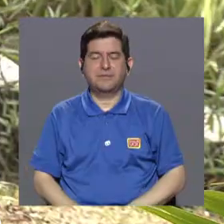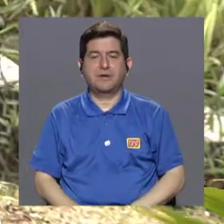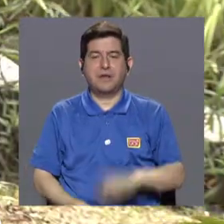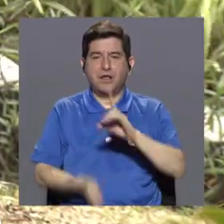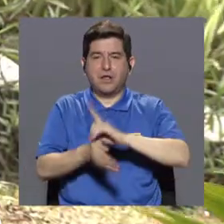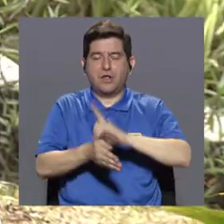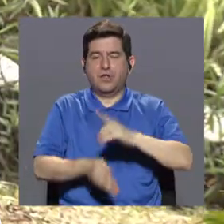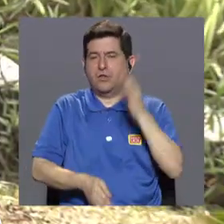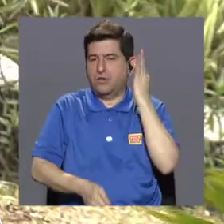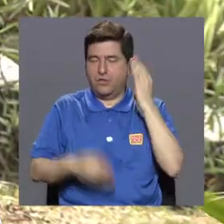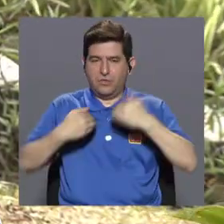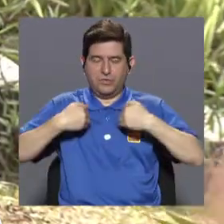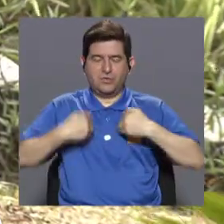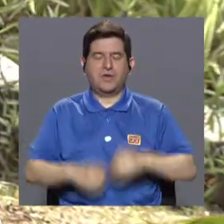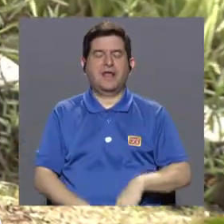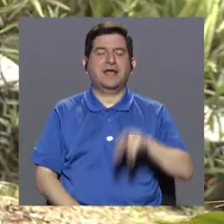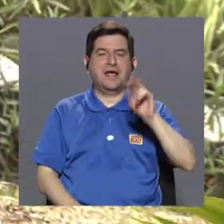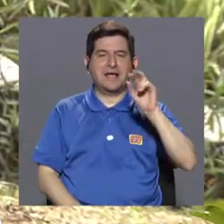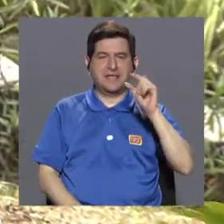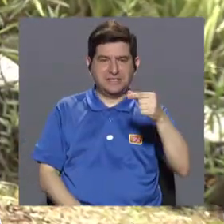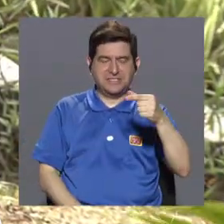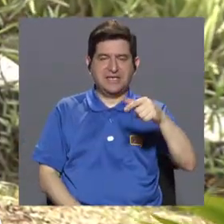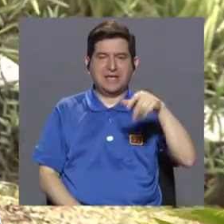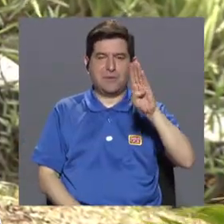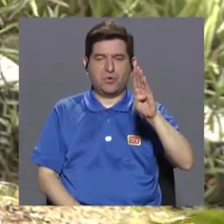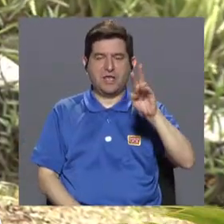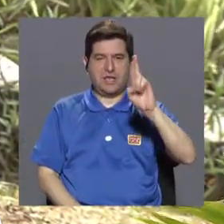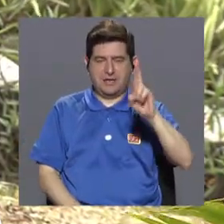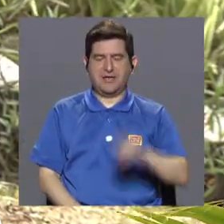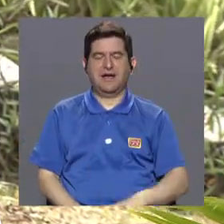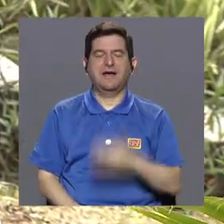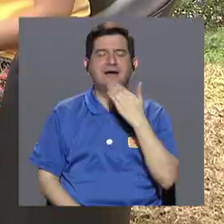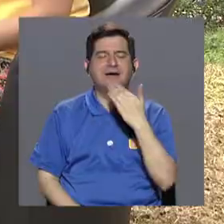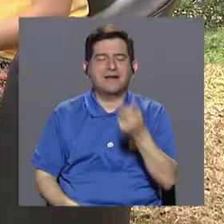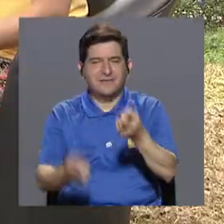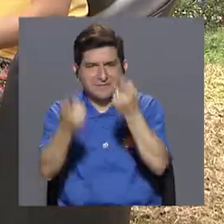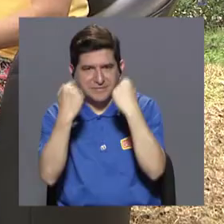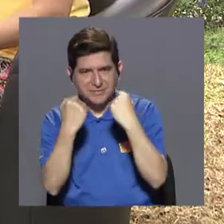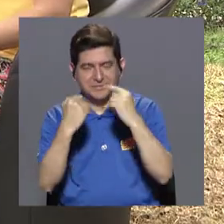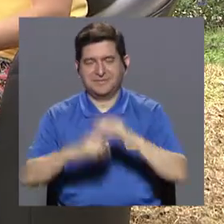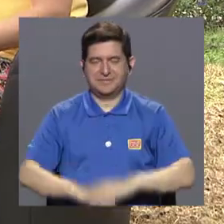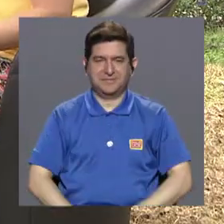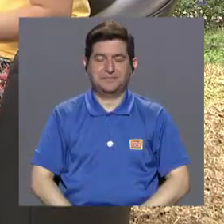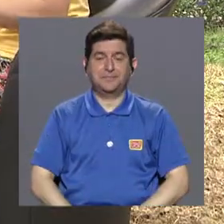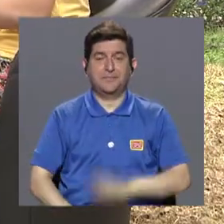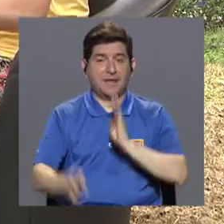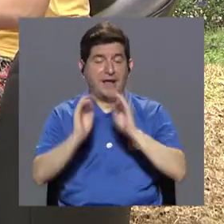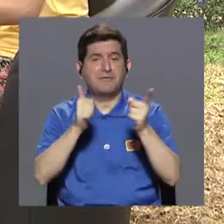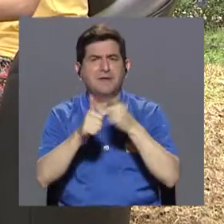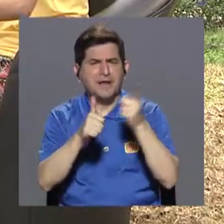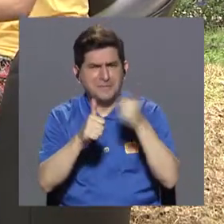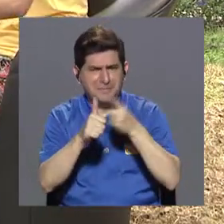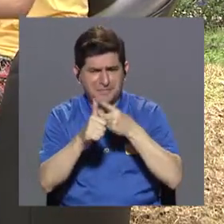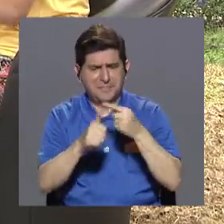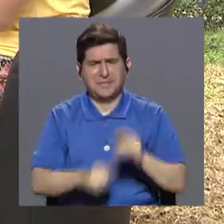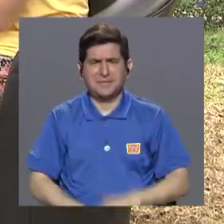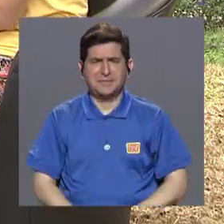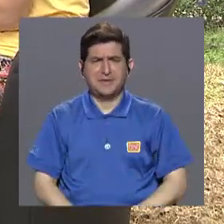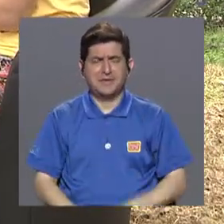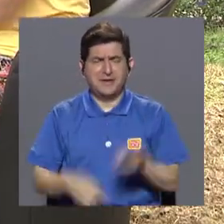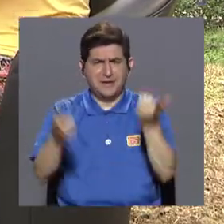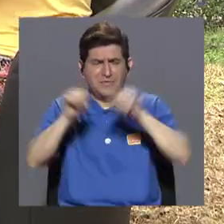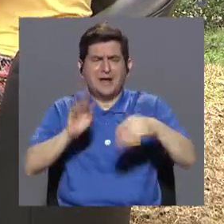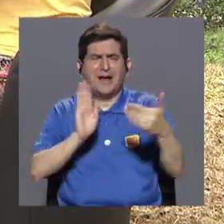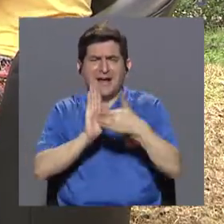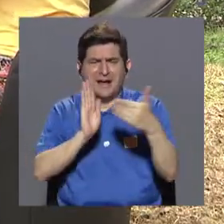la veterinaria Gina Bonilla Romanini. Bienvenida. Muchas gracias. Gracias por estar con nosotros. Vamos a conversar primero un poquito acerca